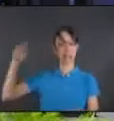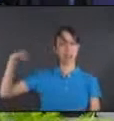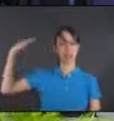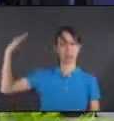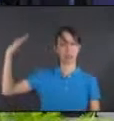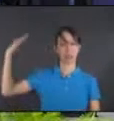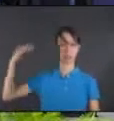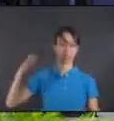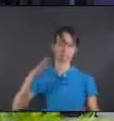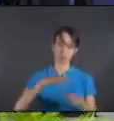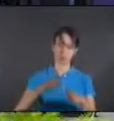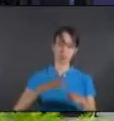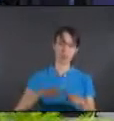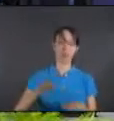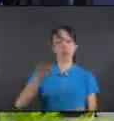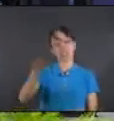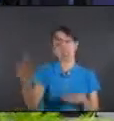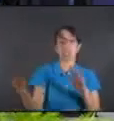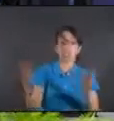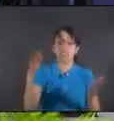fueguito.